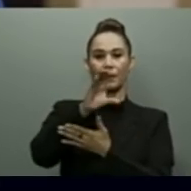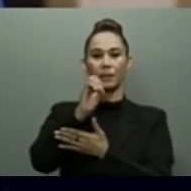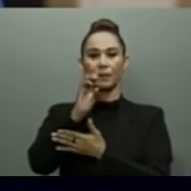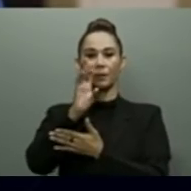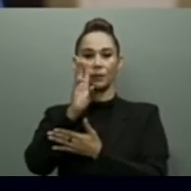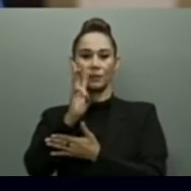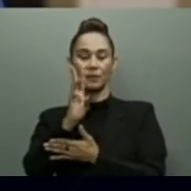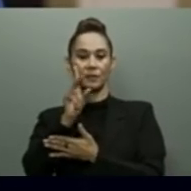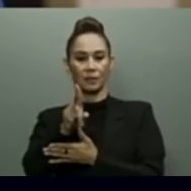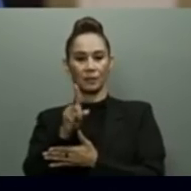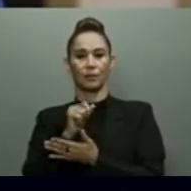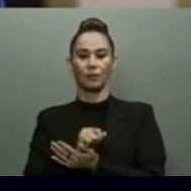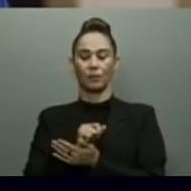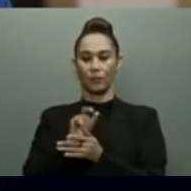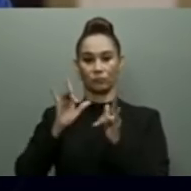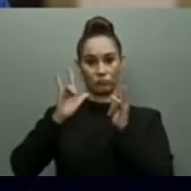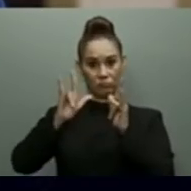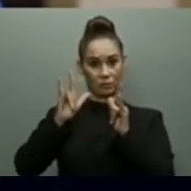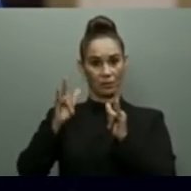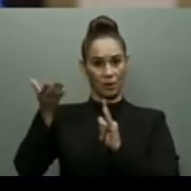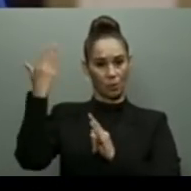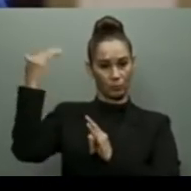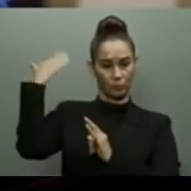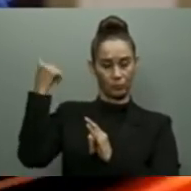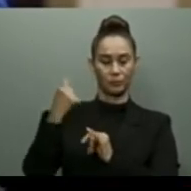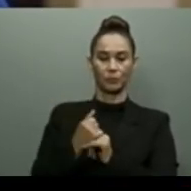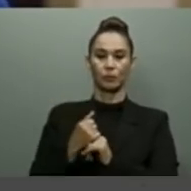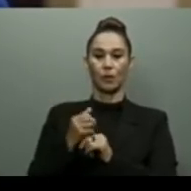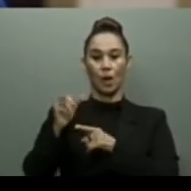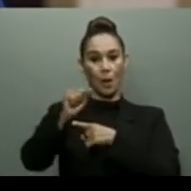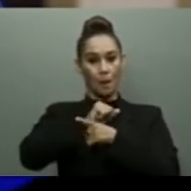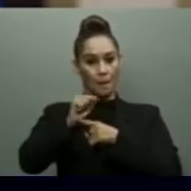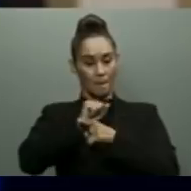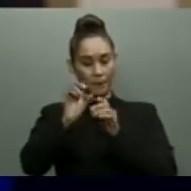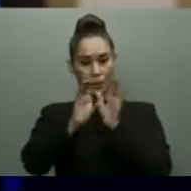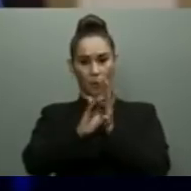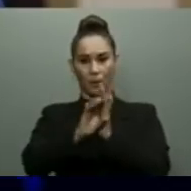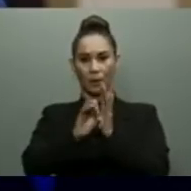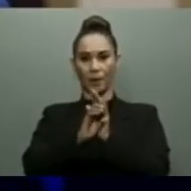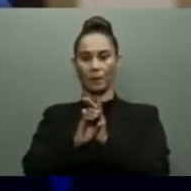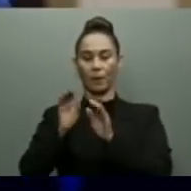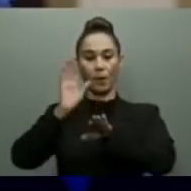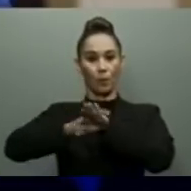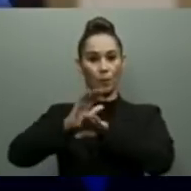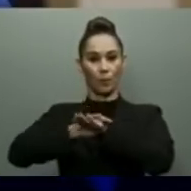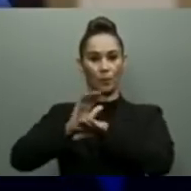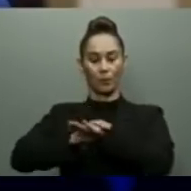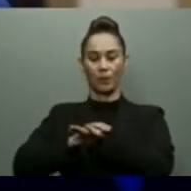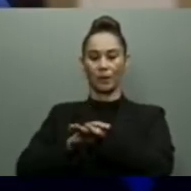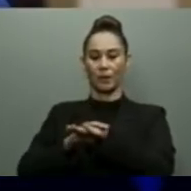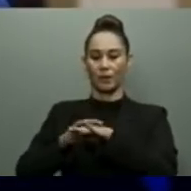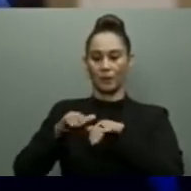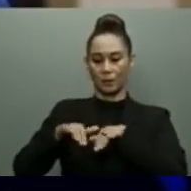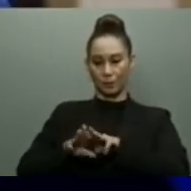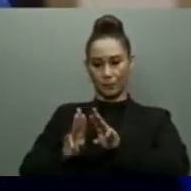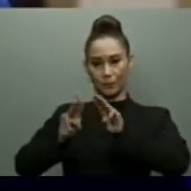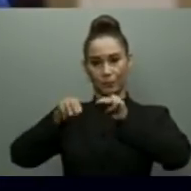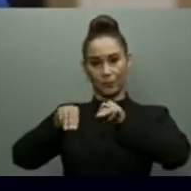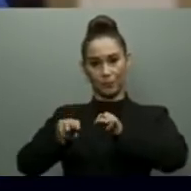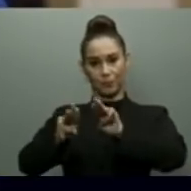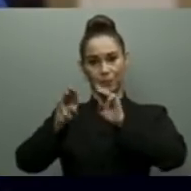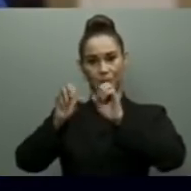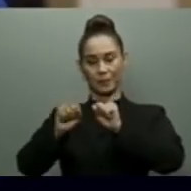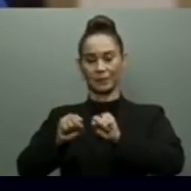Caballeros. La simulación generará además una alerta de tsunami y se realizará ante la necesidad de que